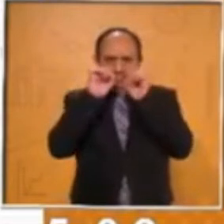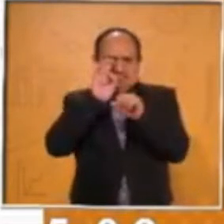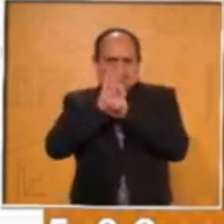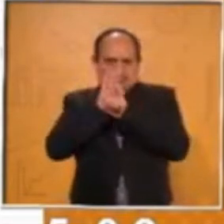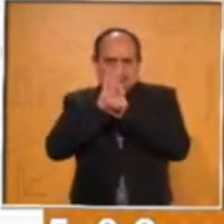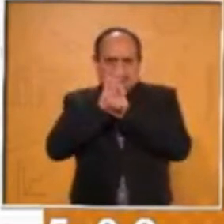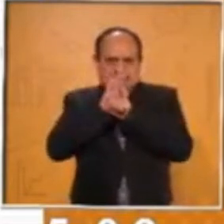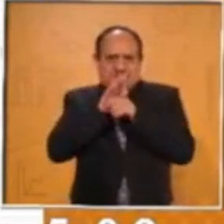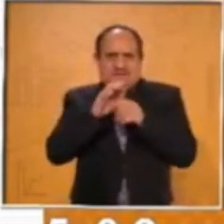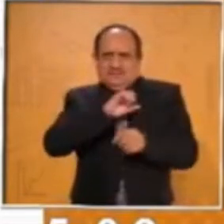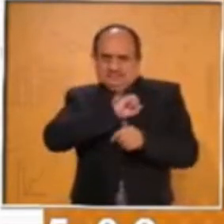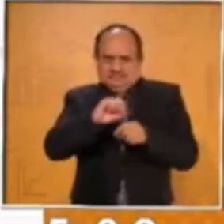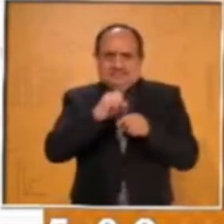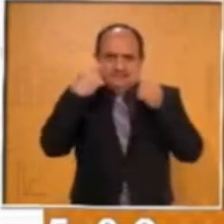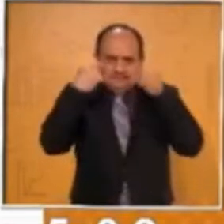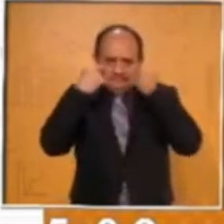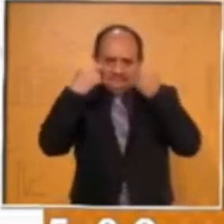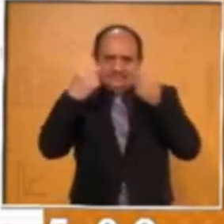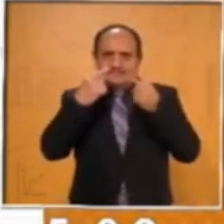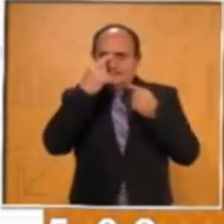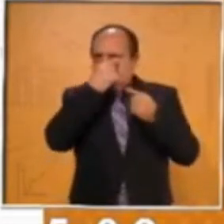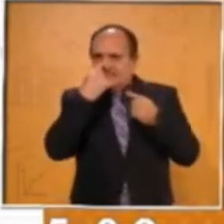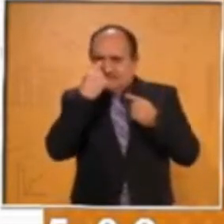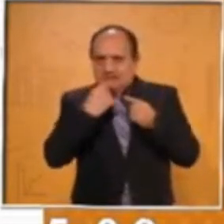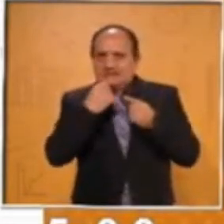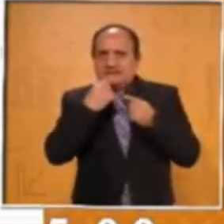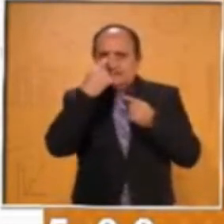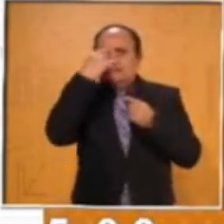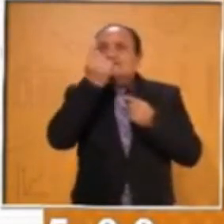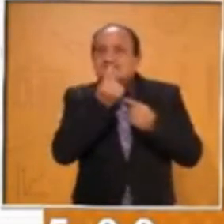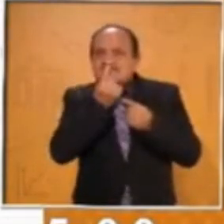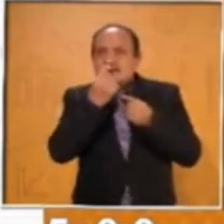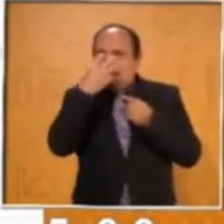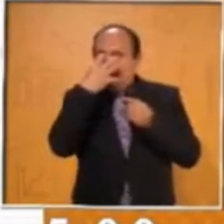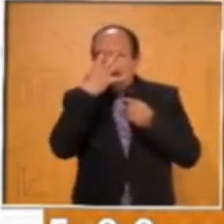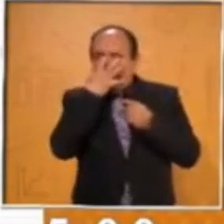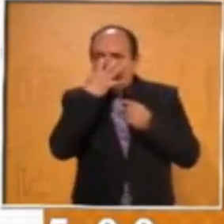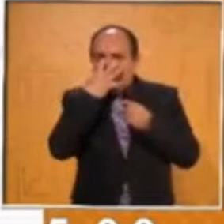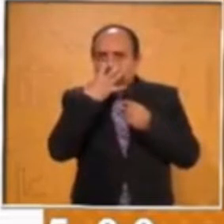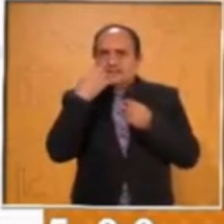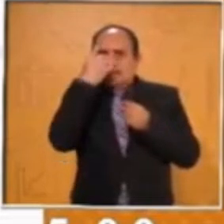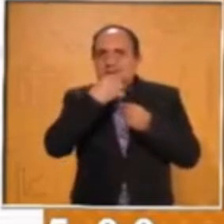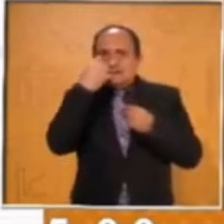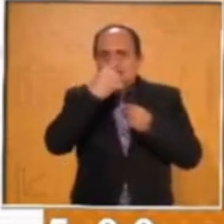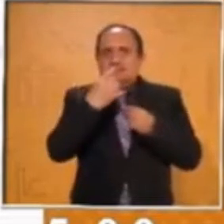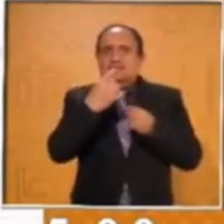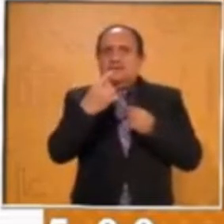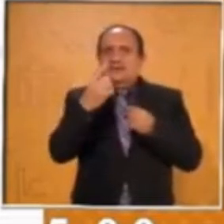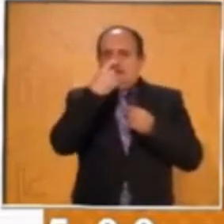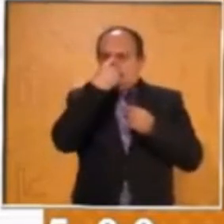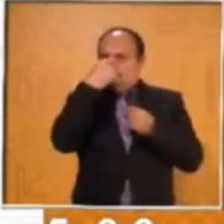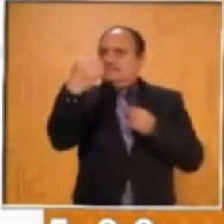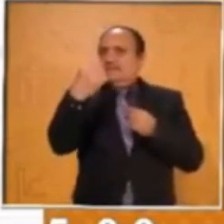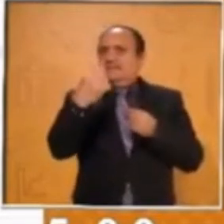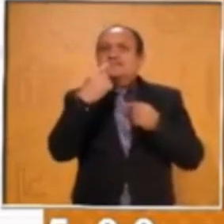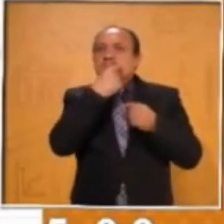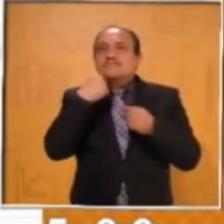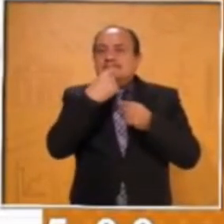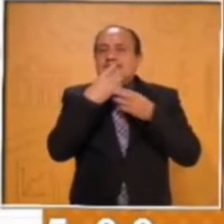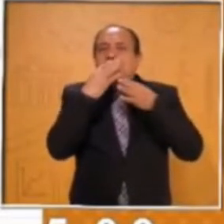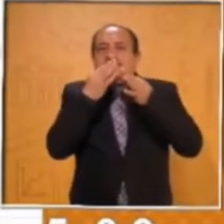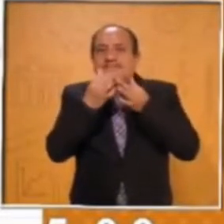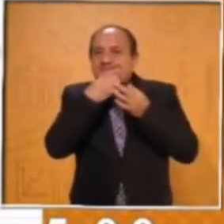intensos, maliciosos. ¿Ok? La nariz puede ser aguileña, chata, redonda, puntiaguda. La boca fina,